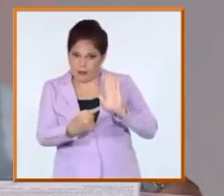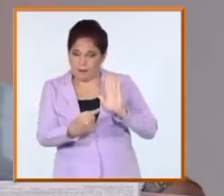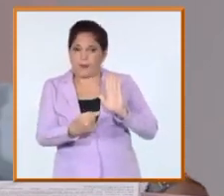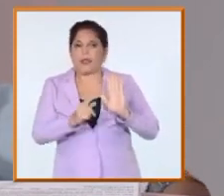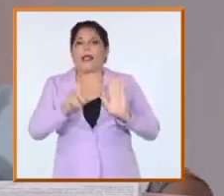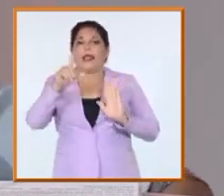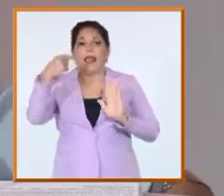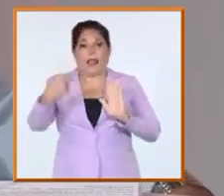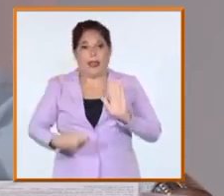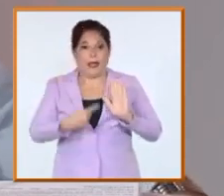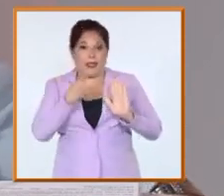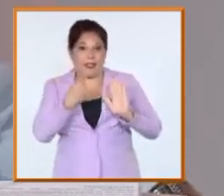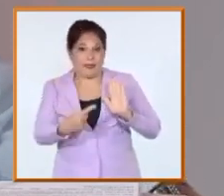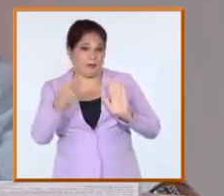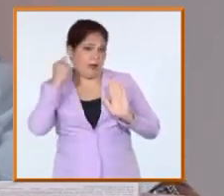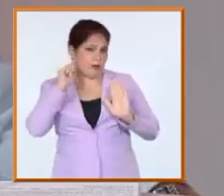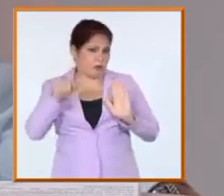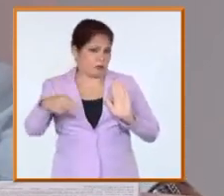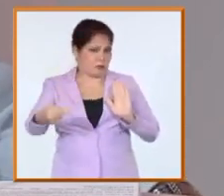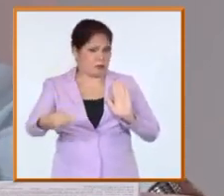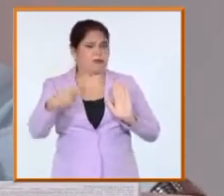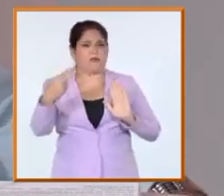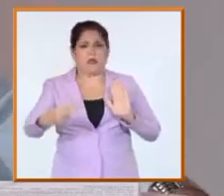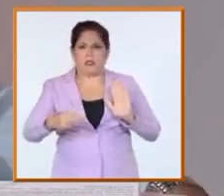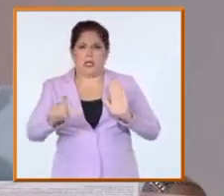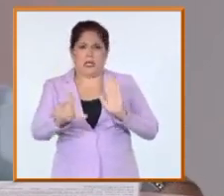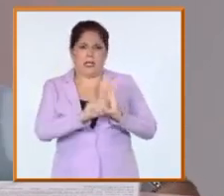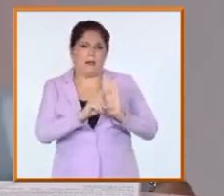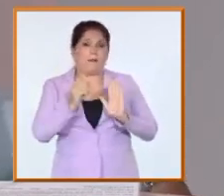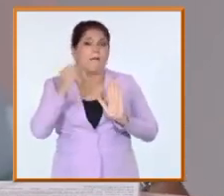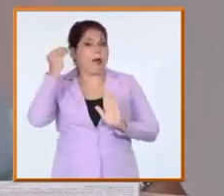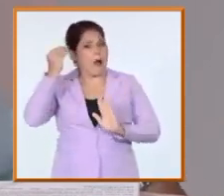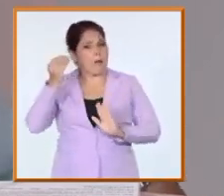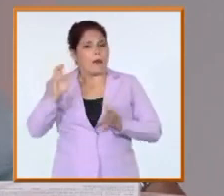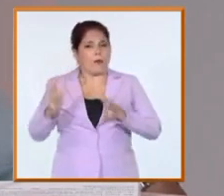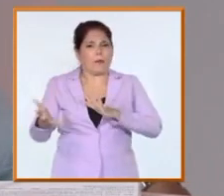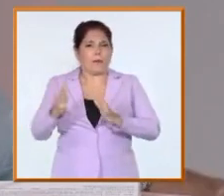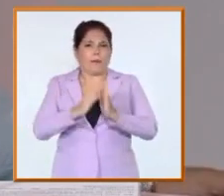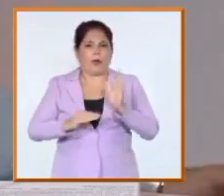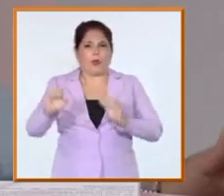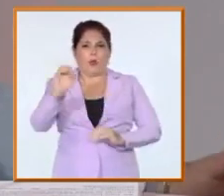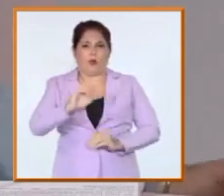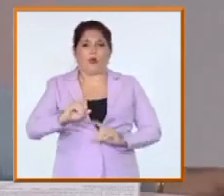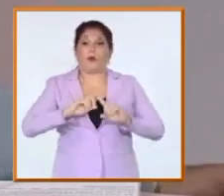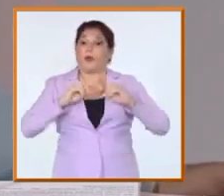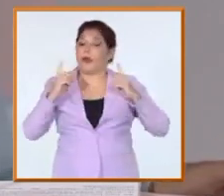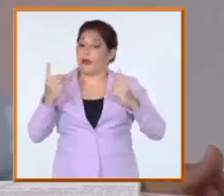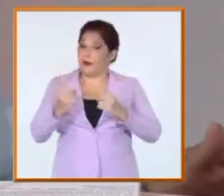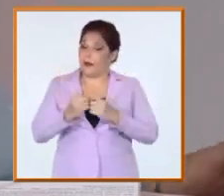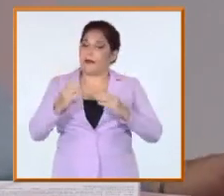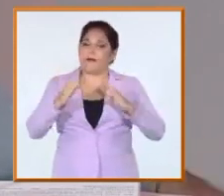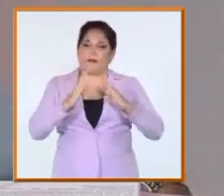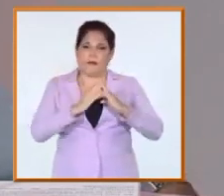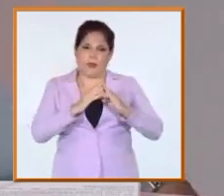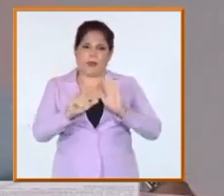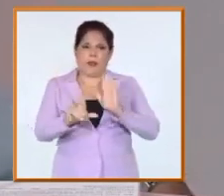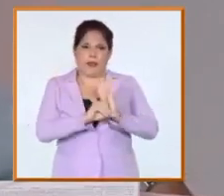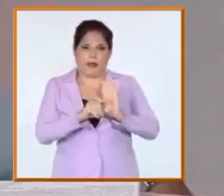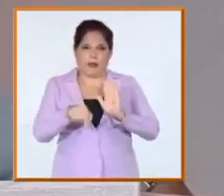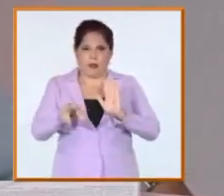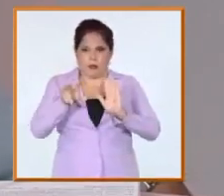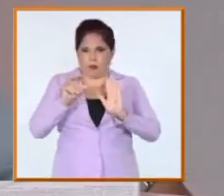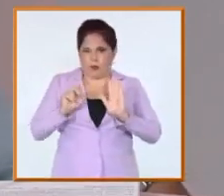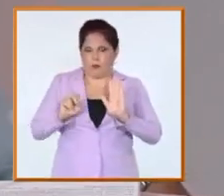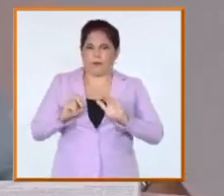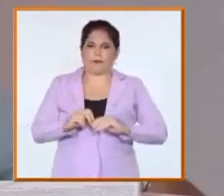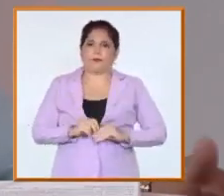legislativa del país el próximo año en octubre debemos tener una nueva ley general de la vivienda eso estamos trabajando en ese sentido y